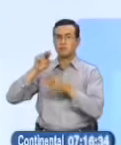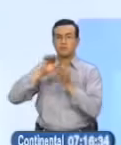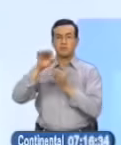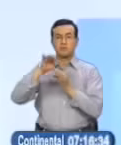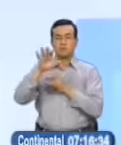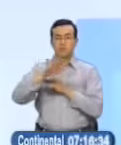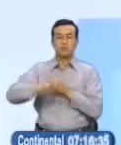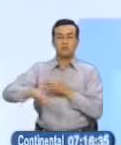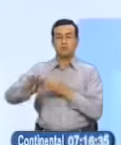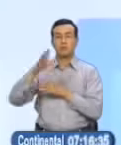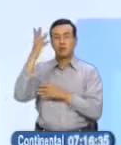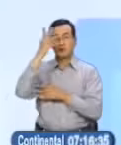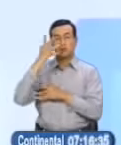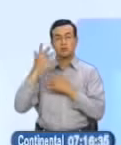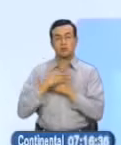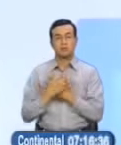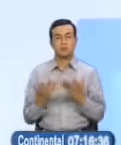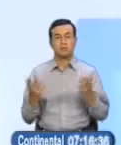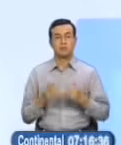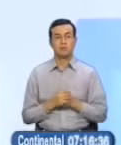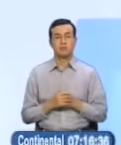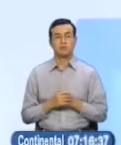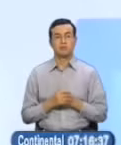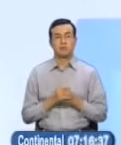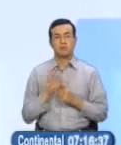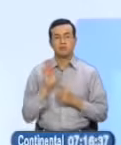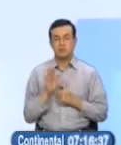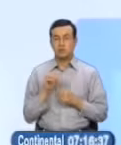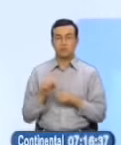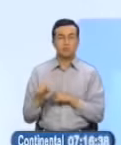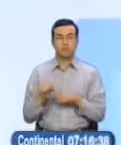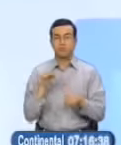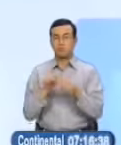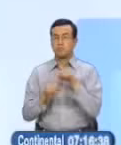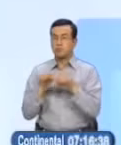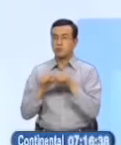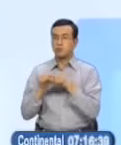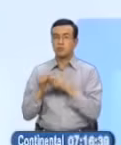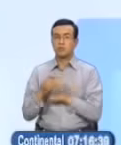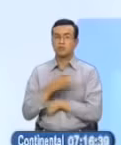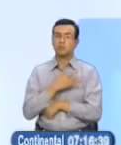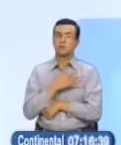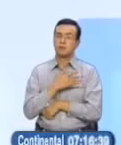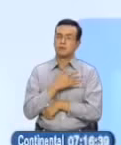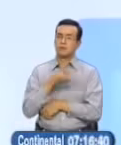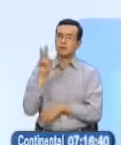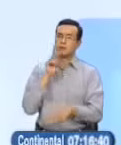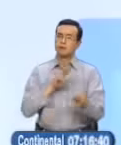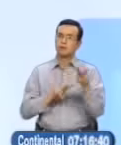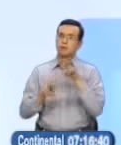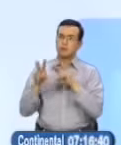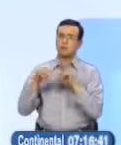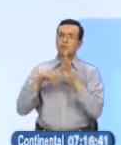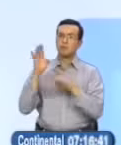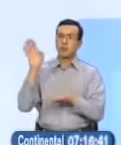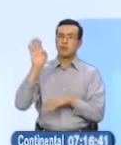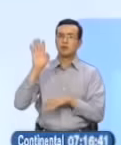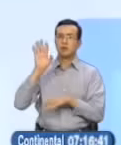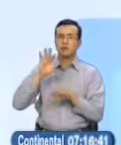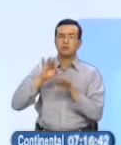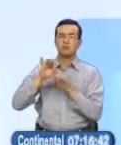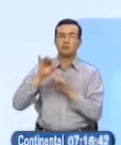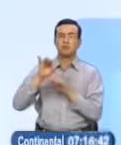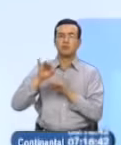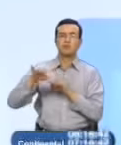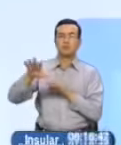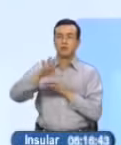ruralidad y Esmeraldas, desde lo que ha sido su afectación, nos imprime un diagnóstico más rural en cuanto a la respuesta